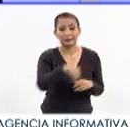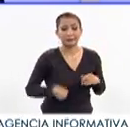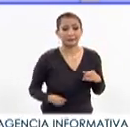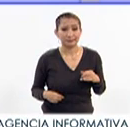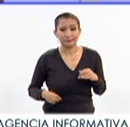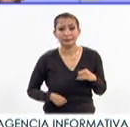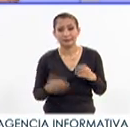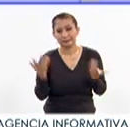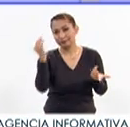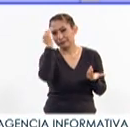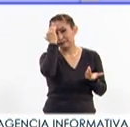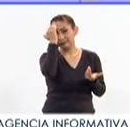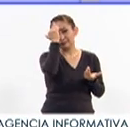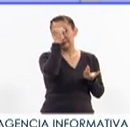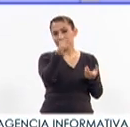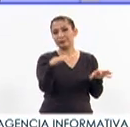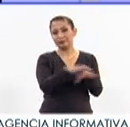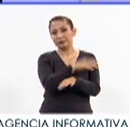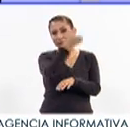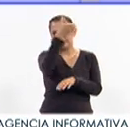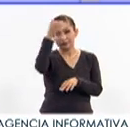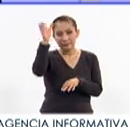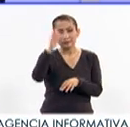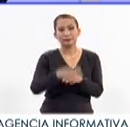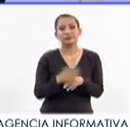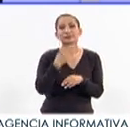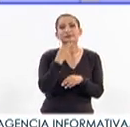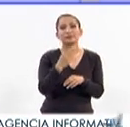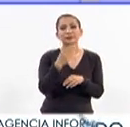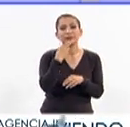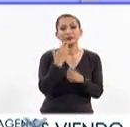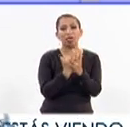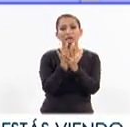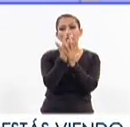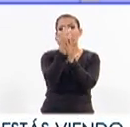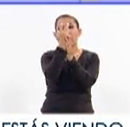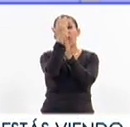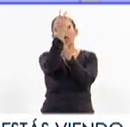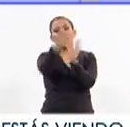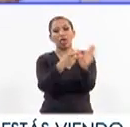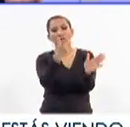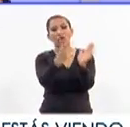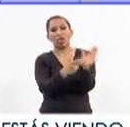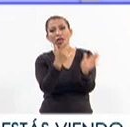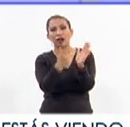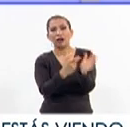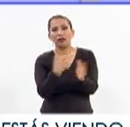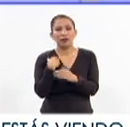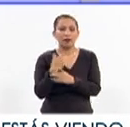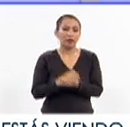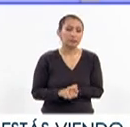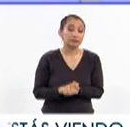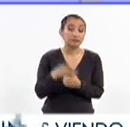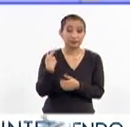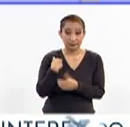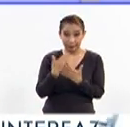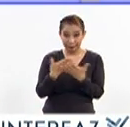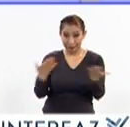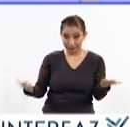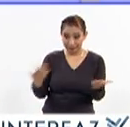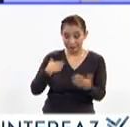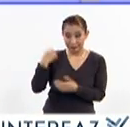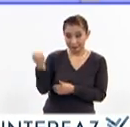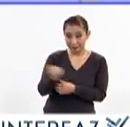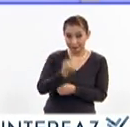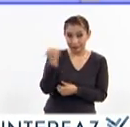culpables de lo que hoy conocemos como el cambio climático, el uso desmedido, el uso involuntario en muchos casos. Pero otra vez, por